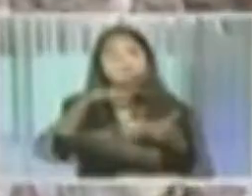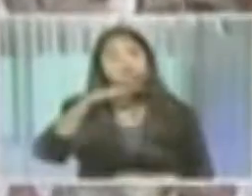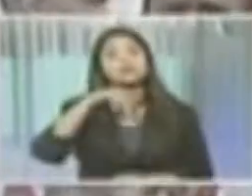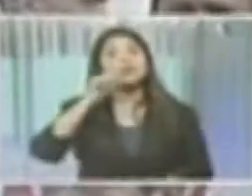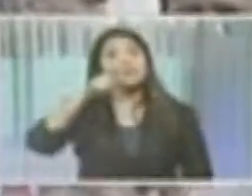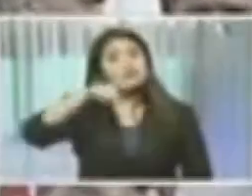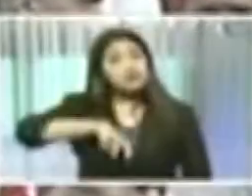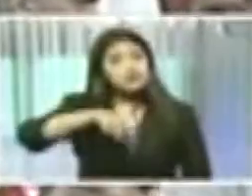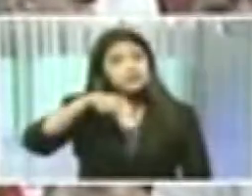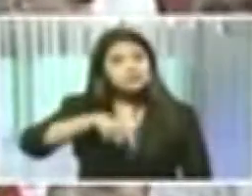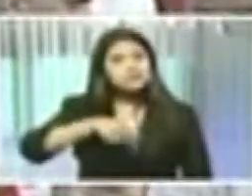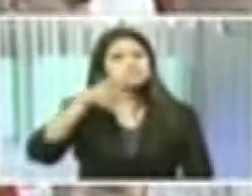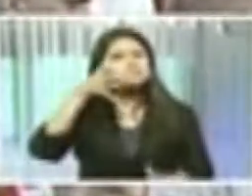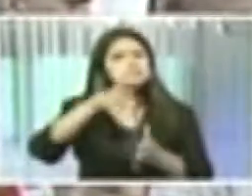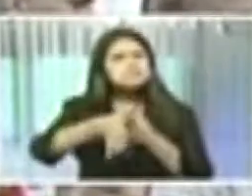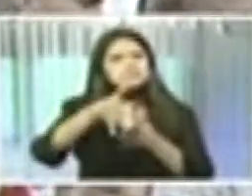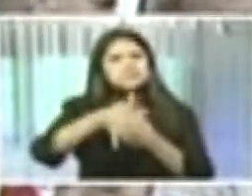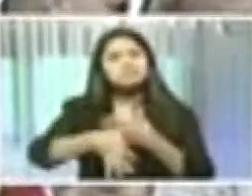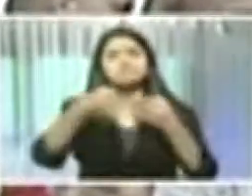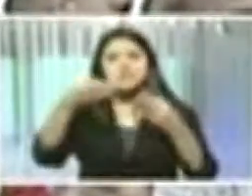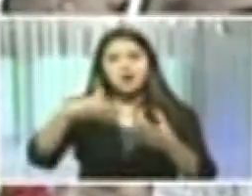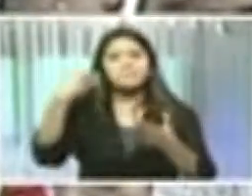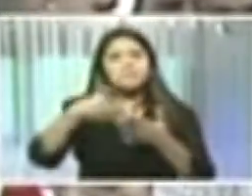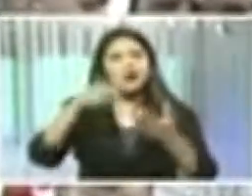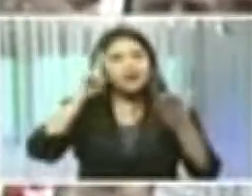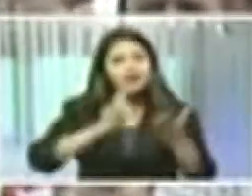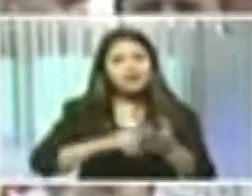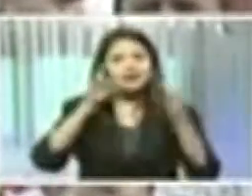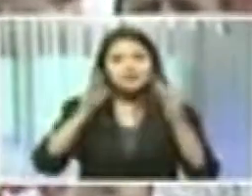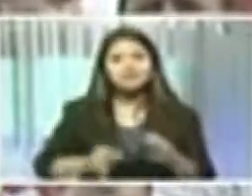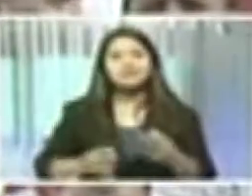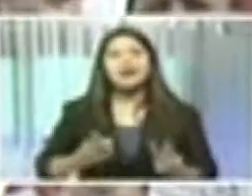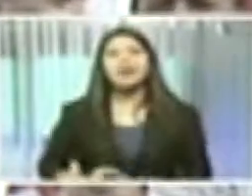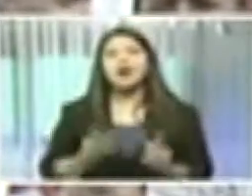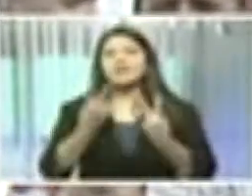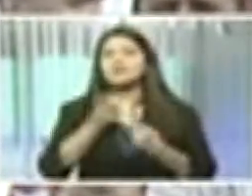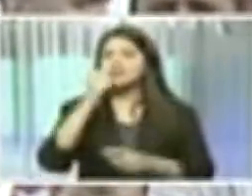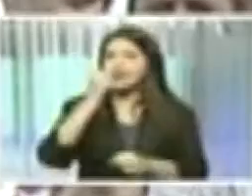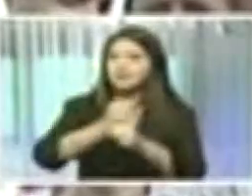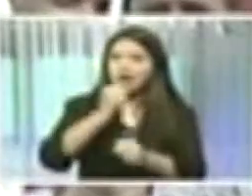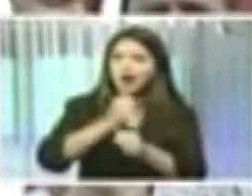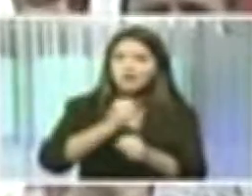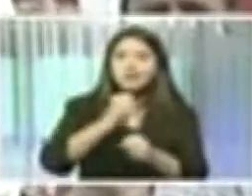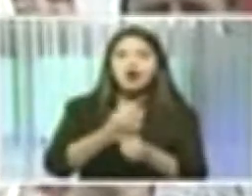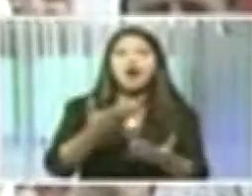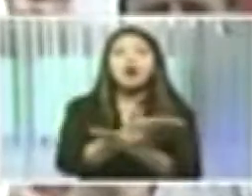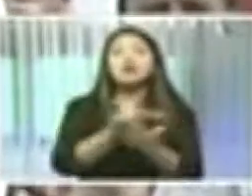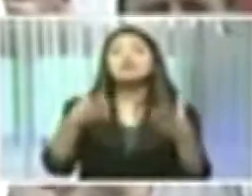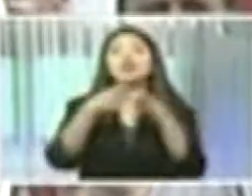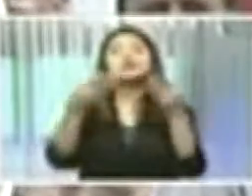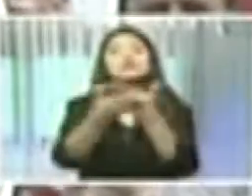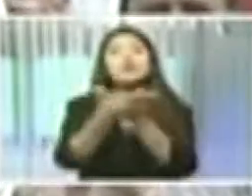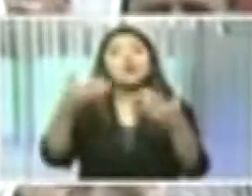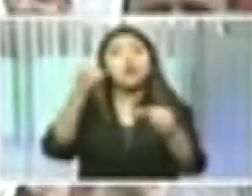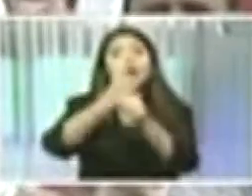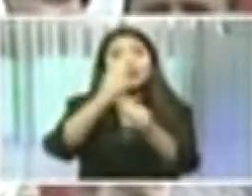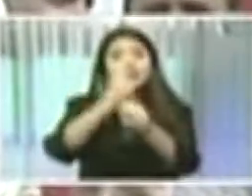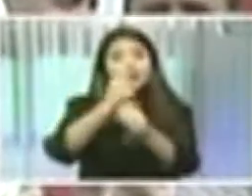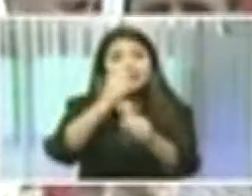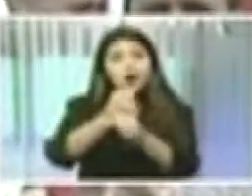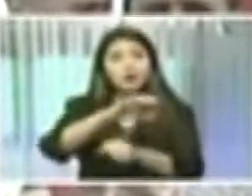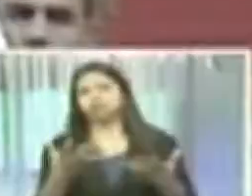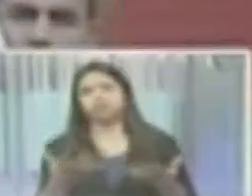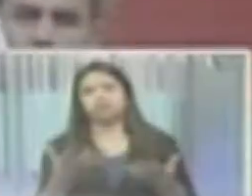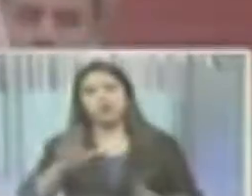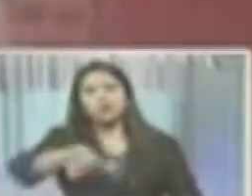bolívares para garantizar la calidad de vida y de trabajo de los trabajadores universitarios